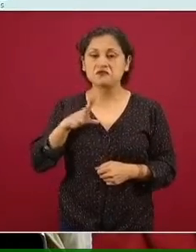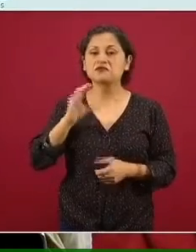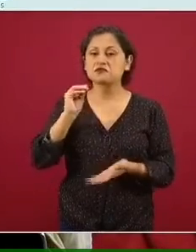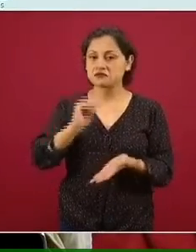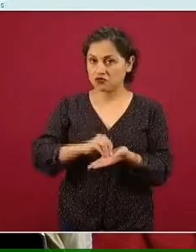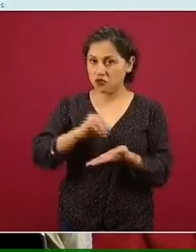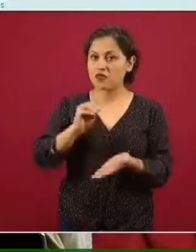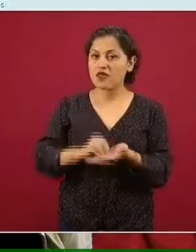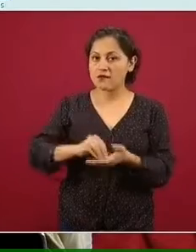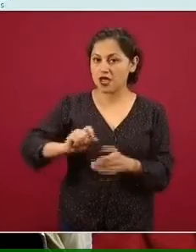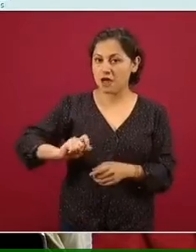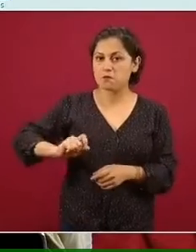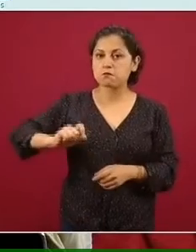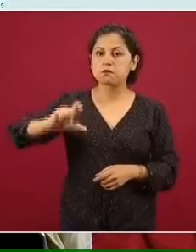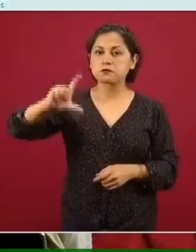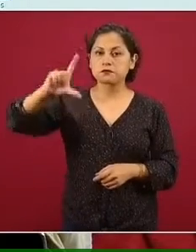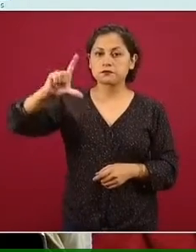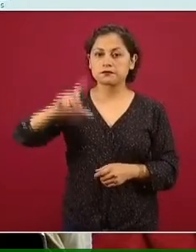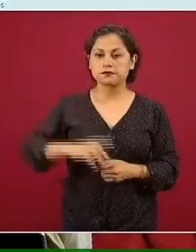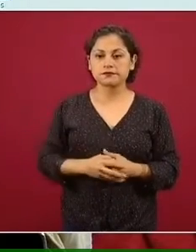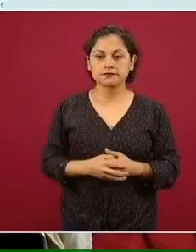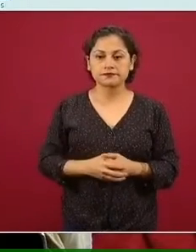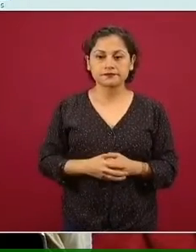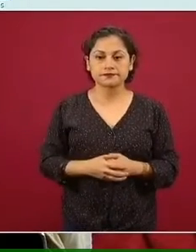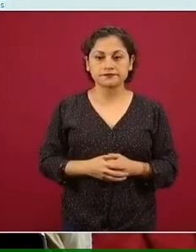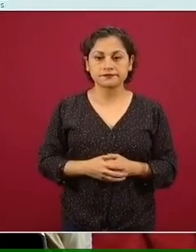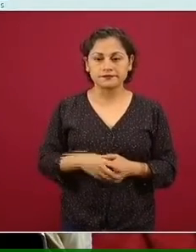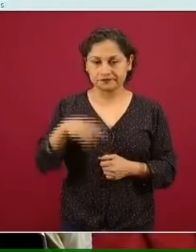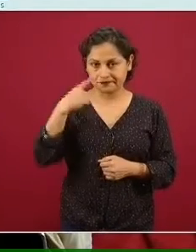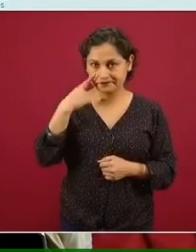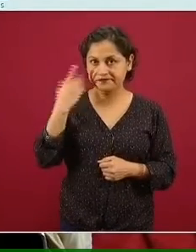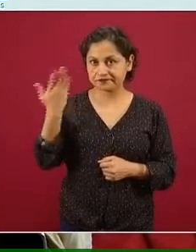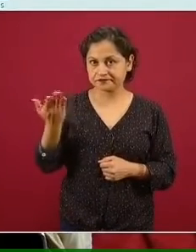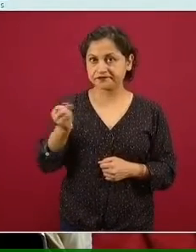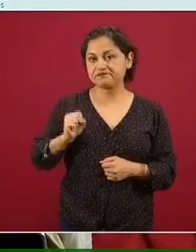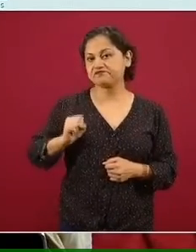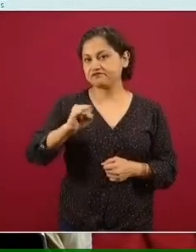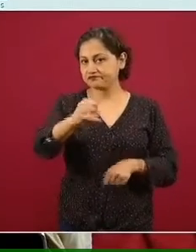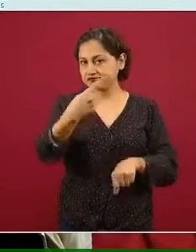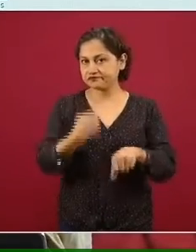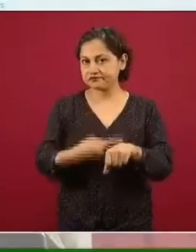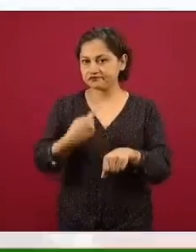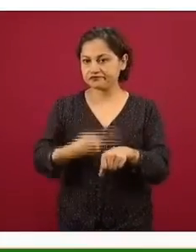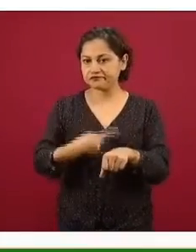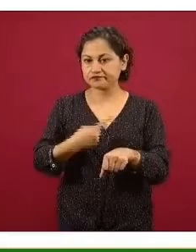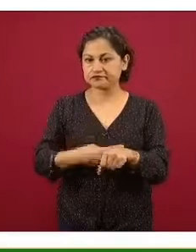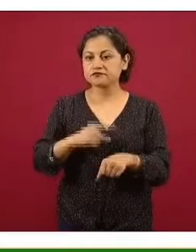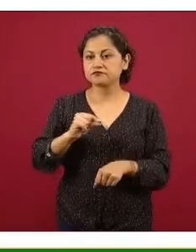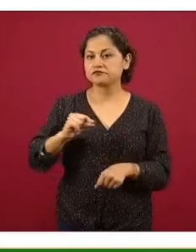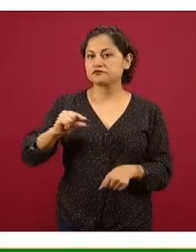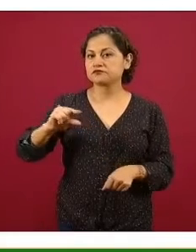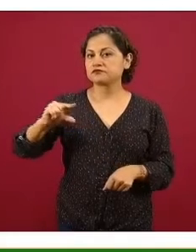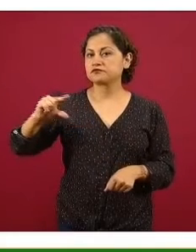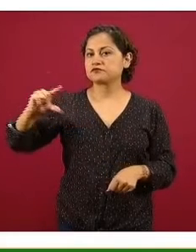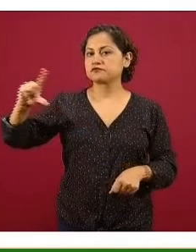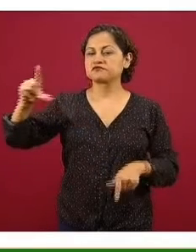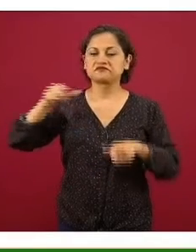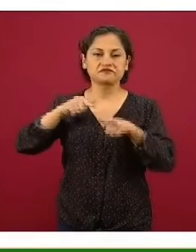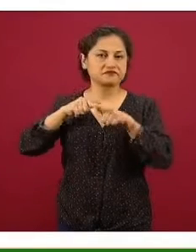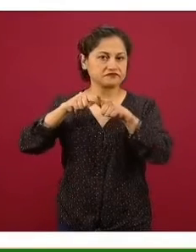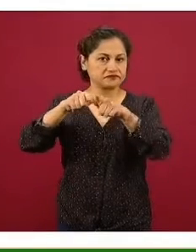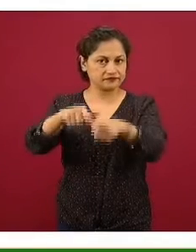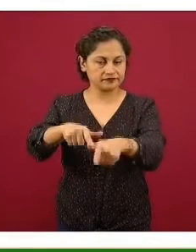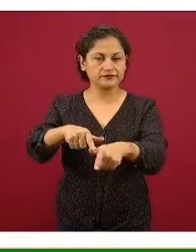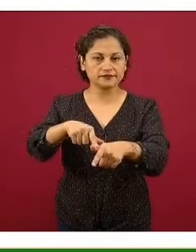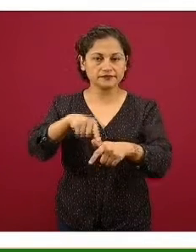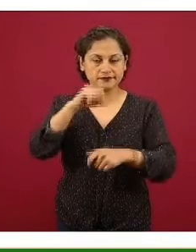tendencia ascendente. Si vemos los casos confirmados, prácticamente esa tendencia se va a mantener cuando ahorita pasemos